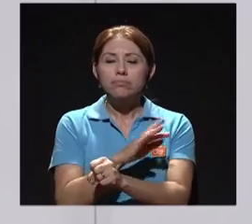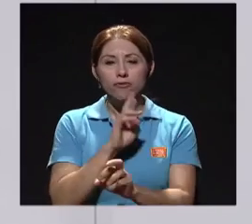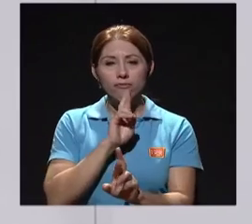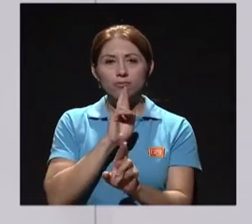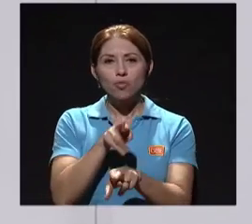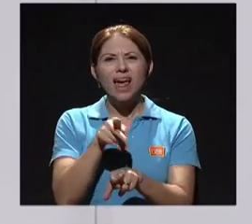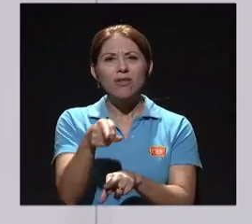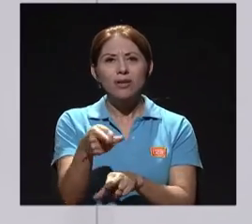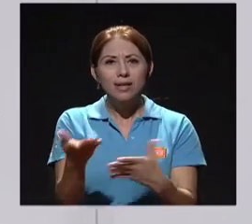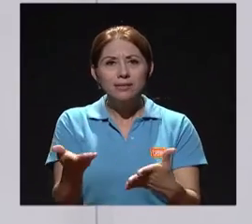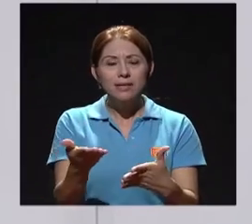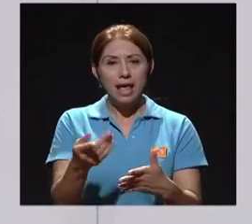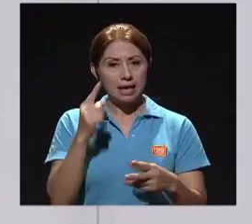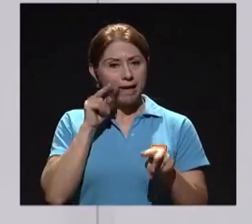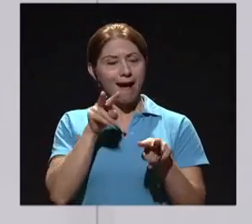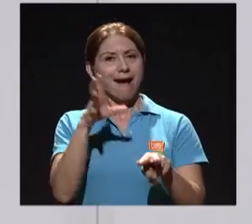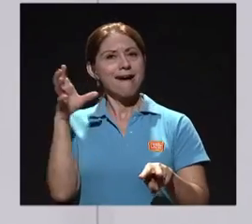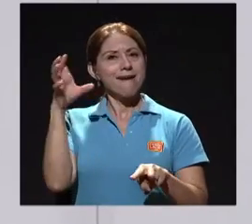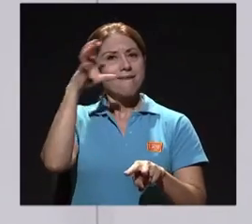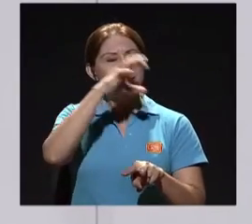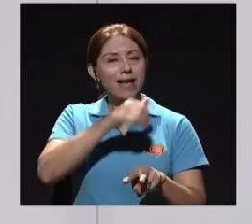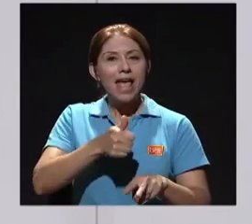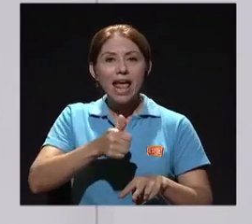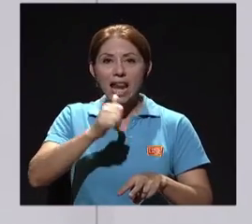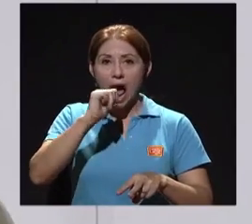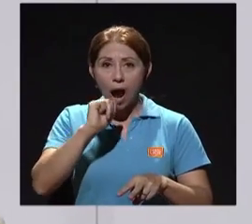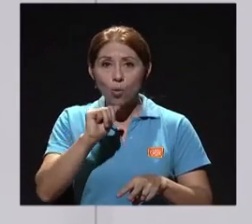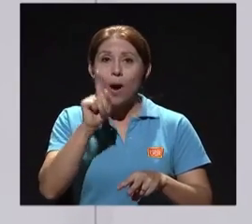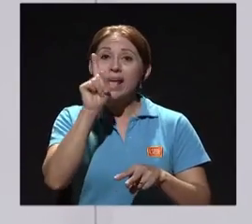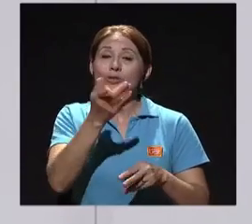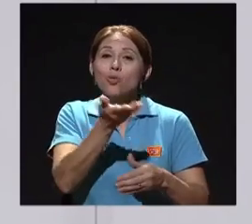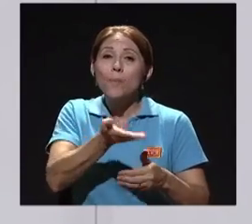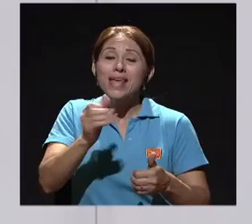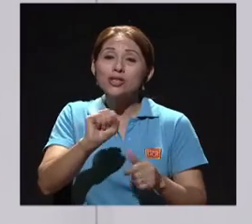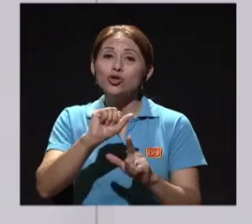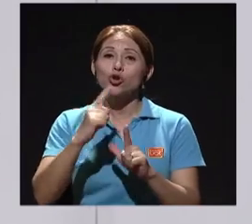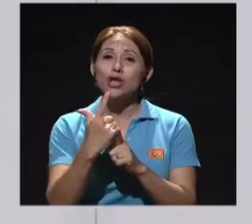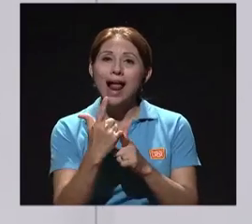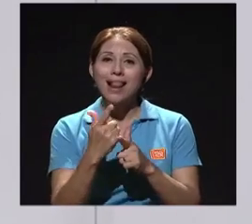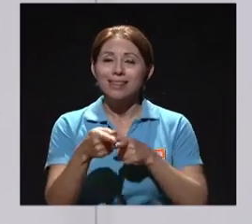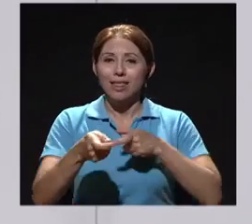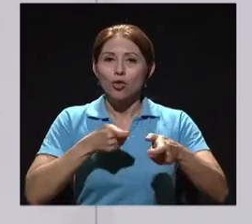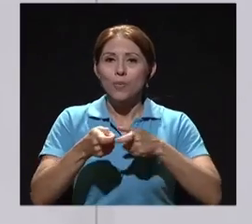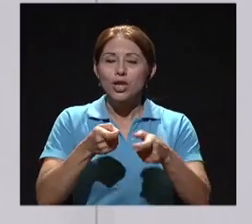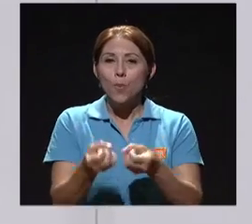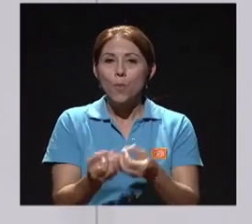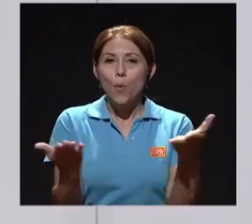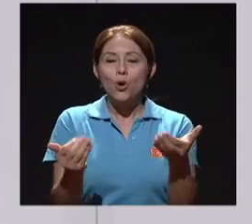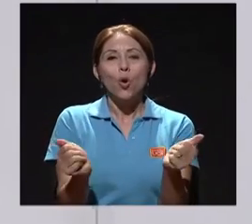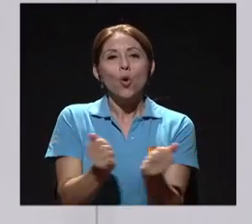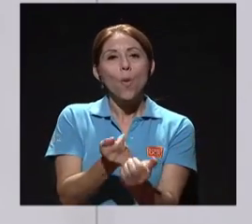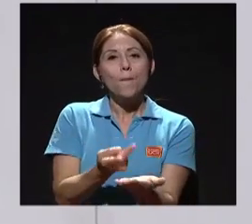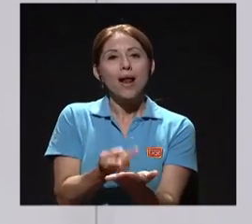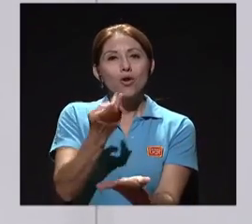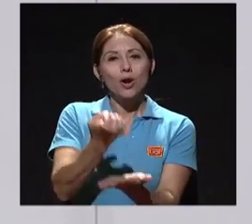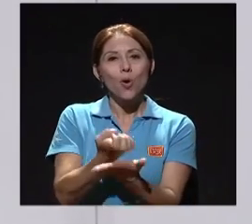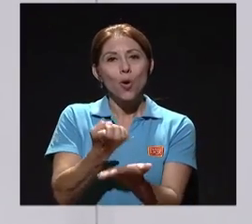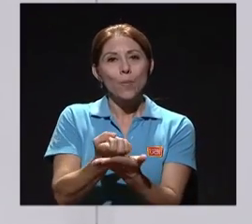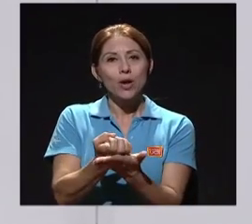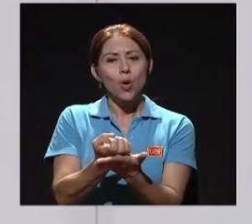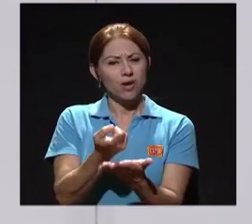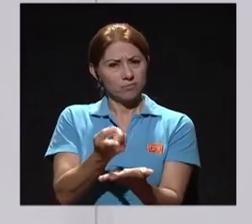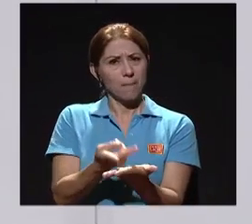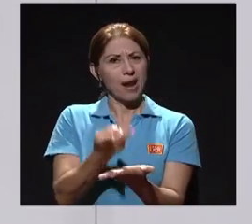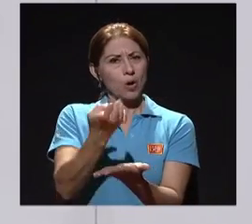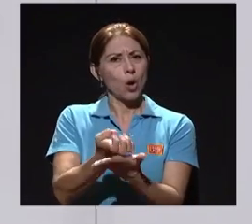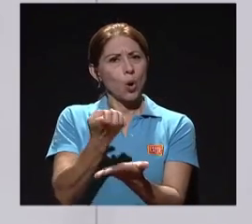como resultado es considerar que el agua es un bien social de dominio público con un valor económico porque es necesario